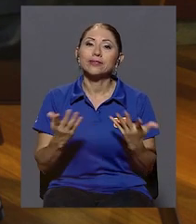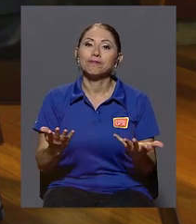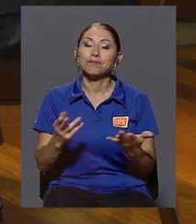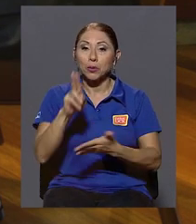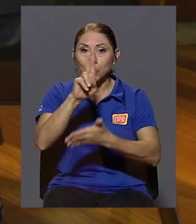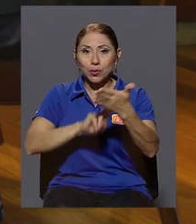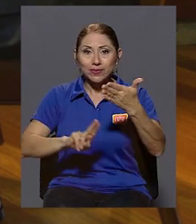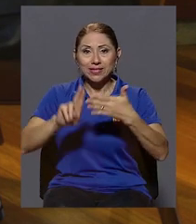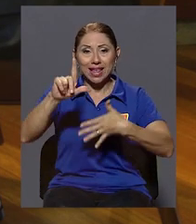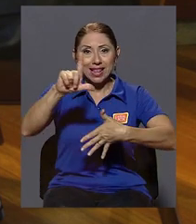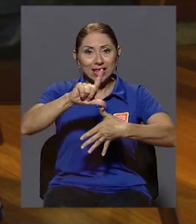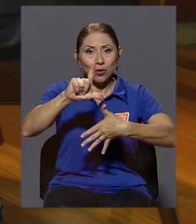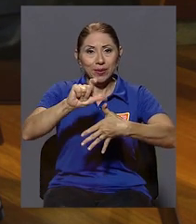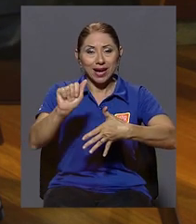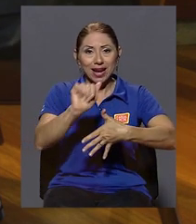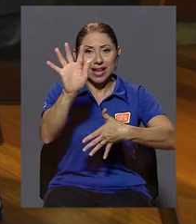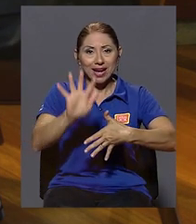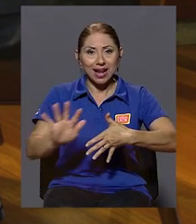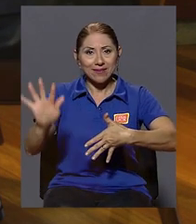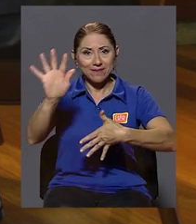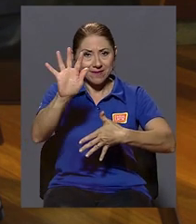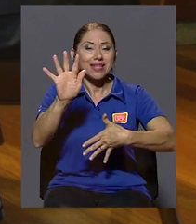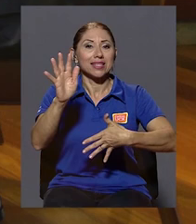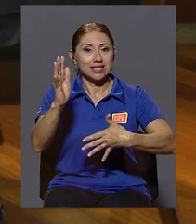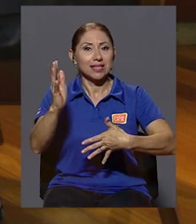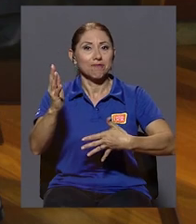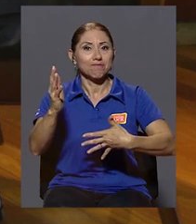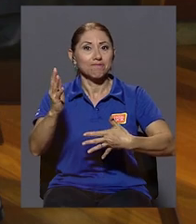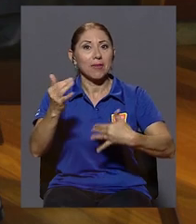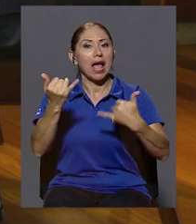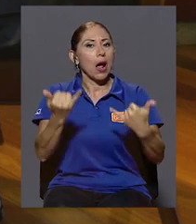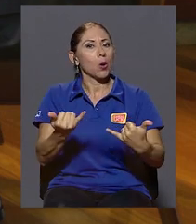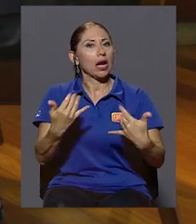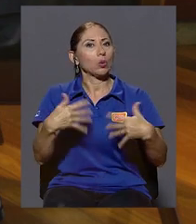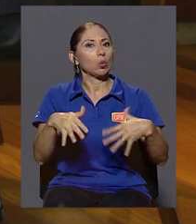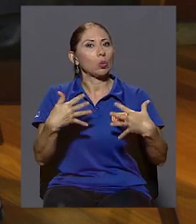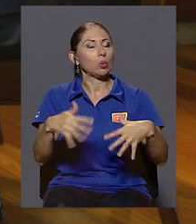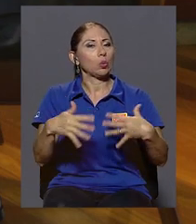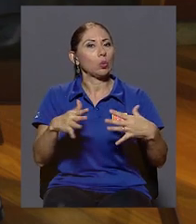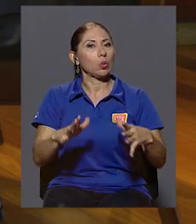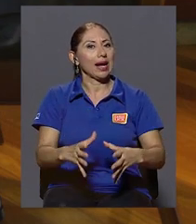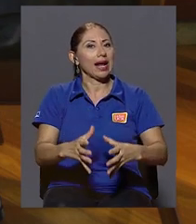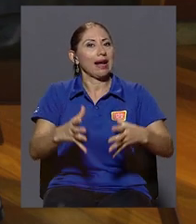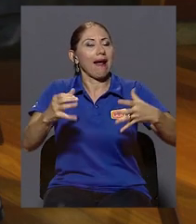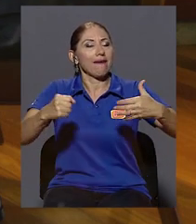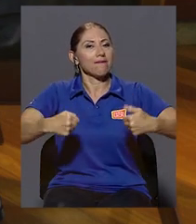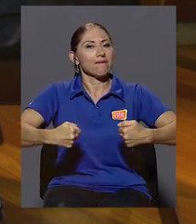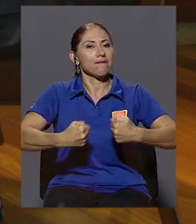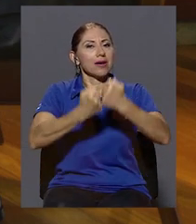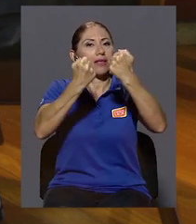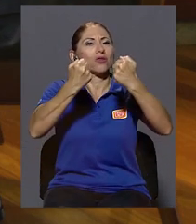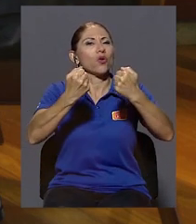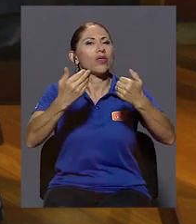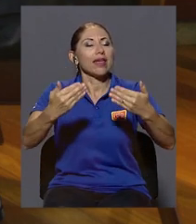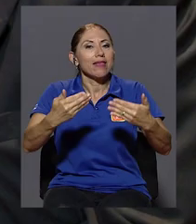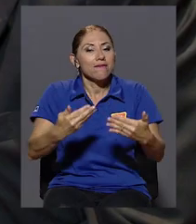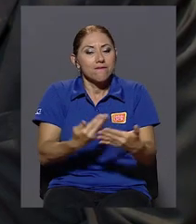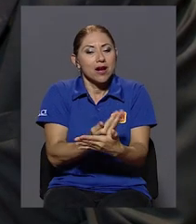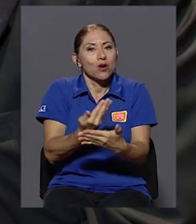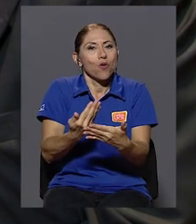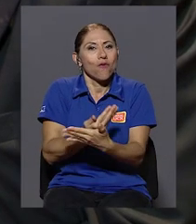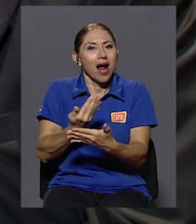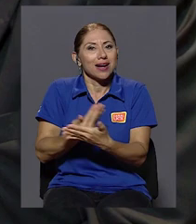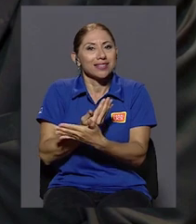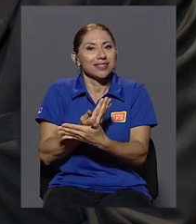Entonces, la universidad latinoamericana y caribeña se encuentra ante el gran reto de renovarse